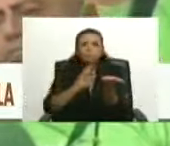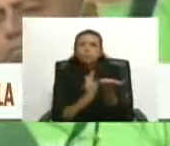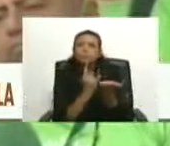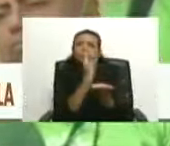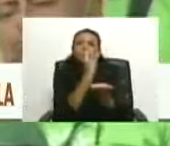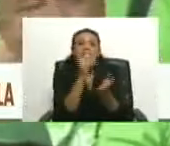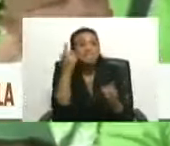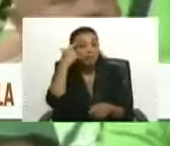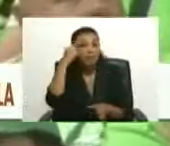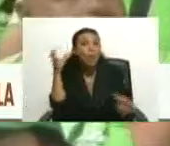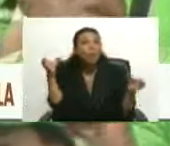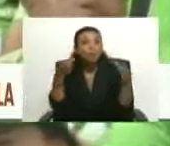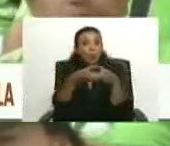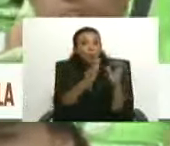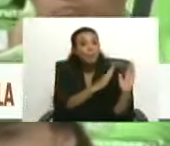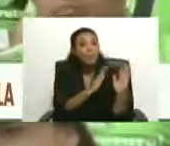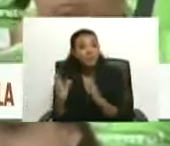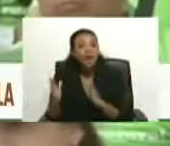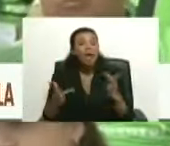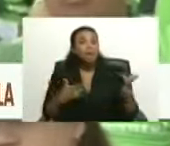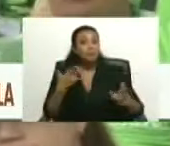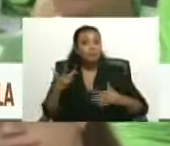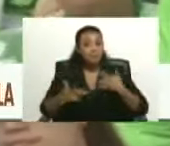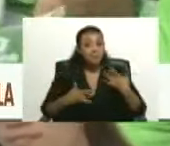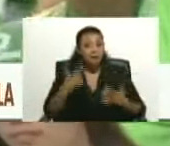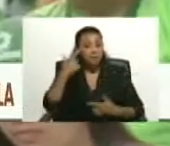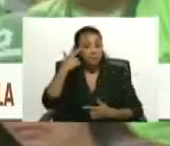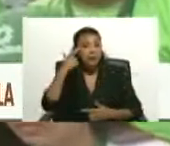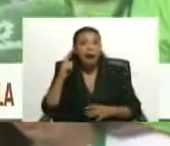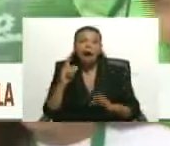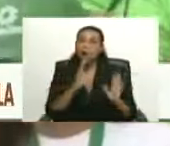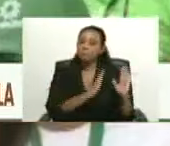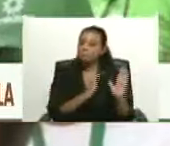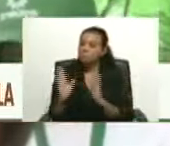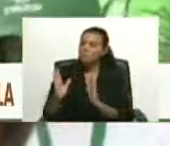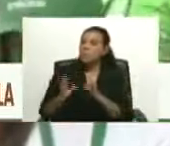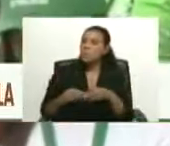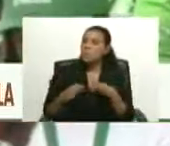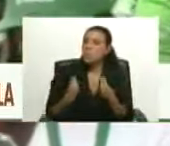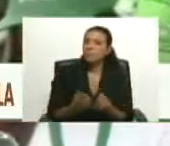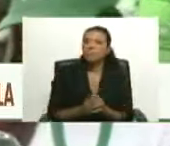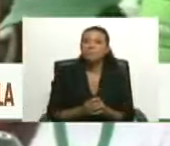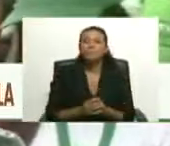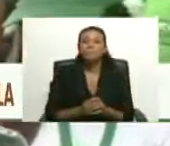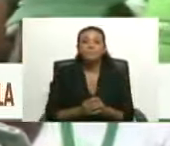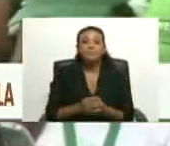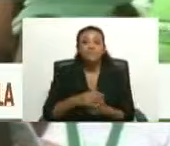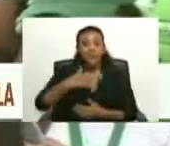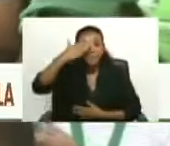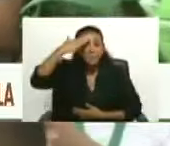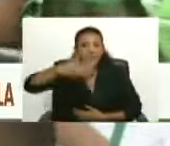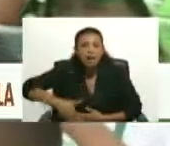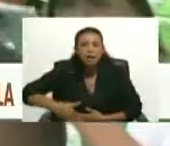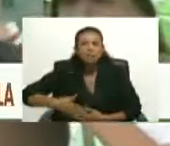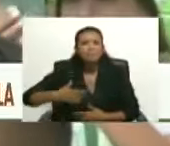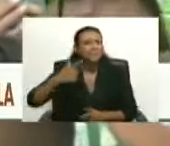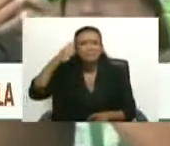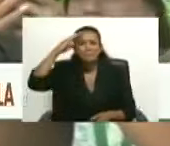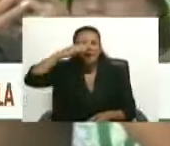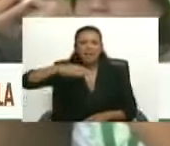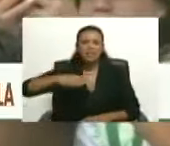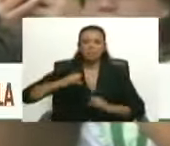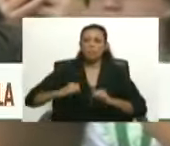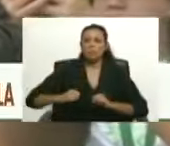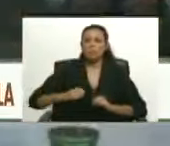sabemos organizarnos y planificarnos, todas las cosas las podemos hacer. La militancia política también, ese es uno de